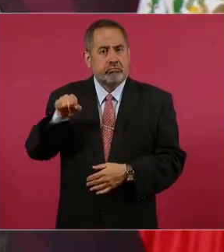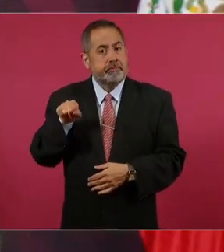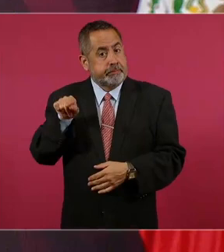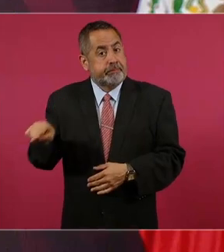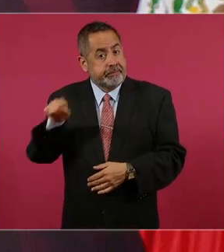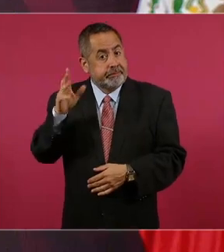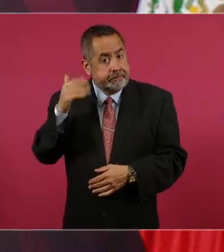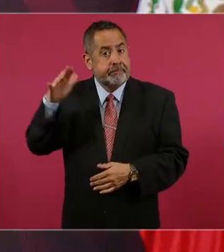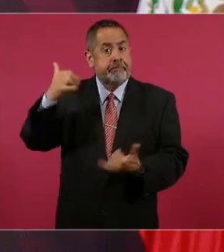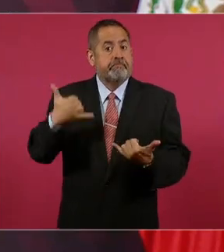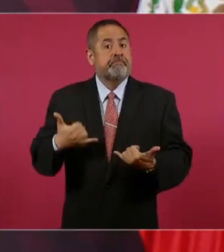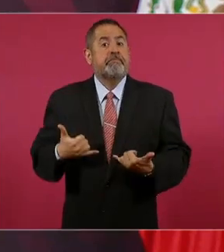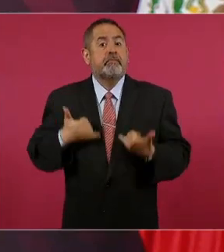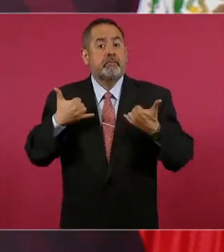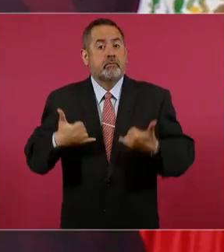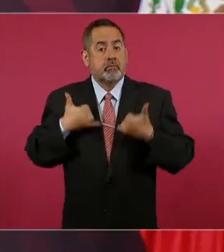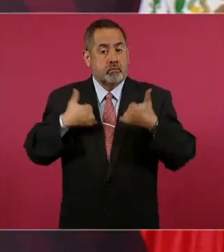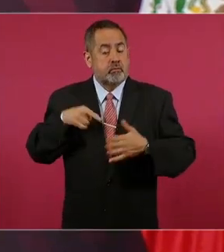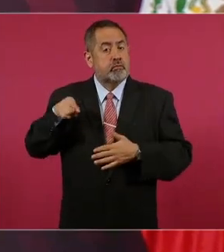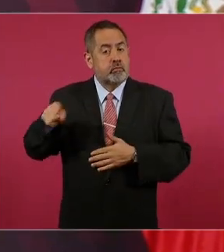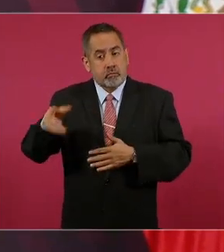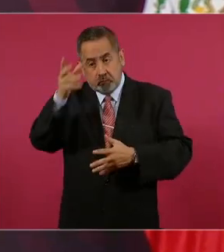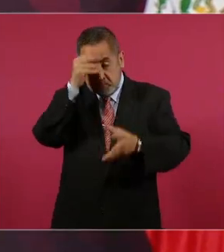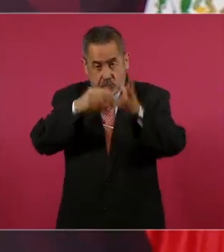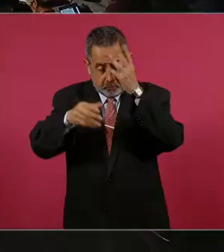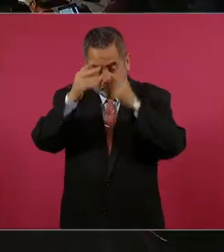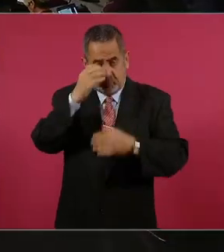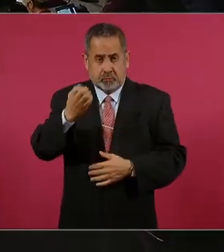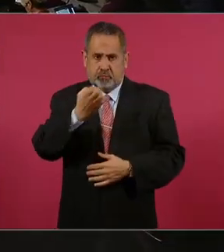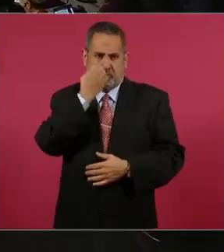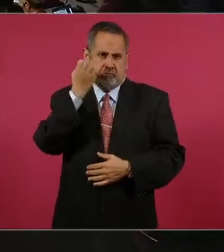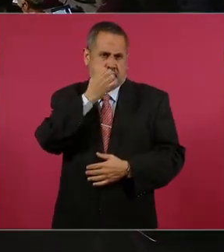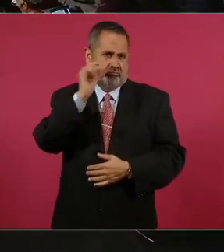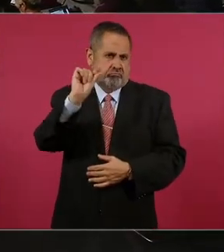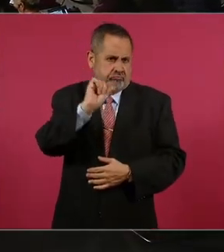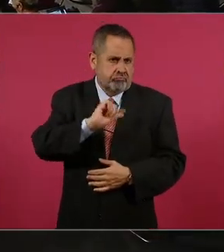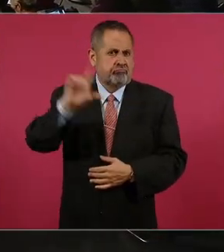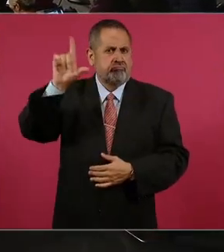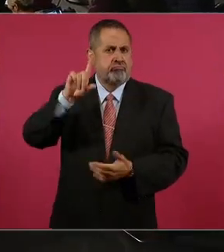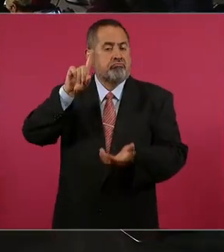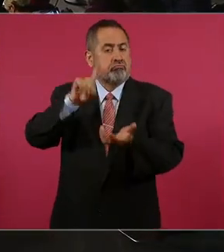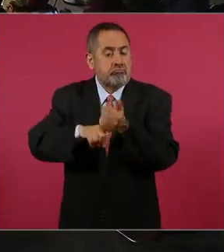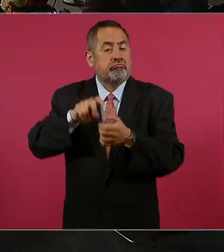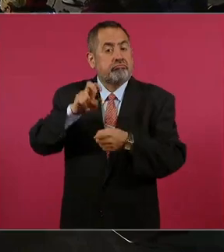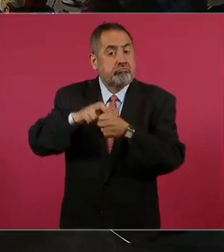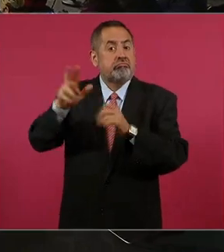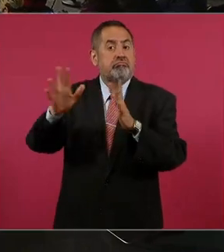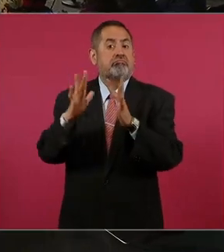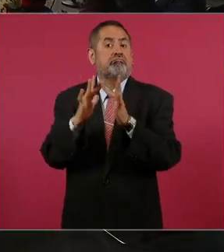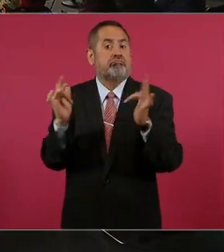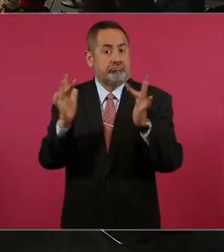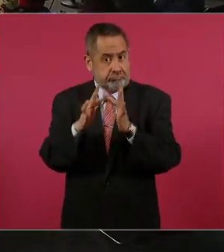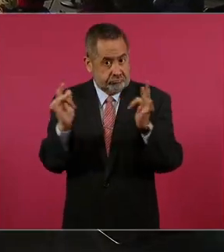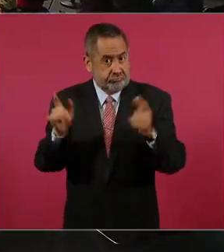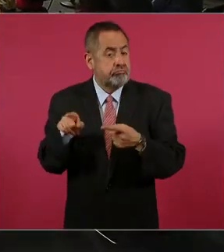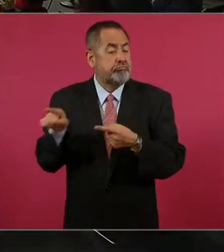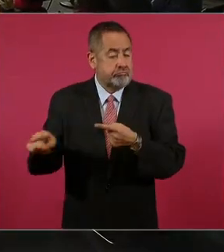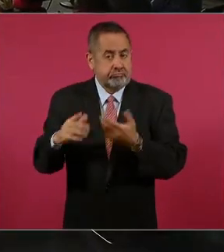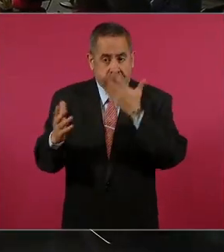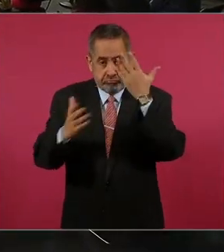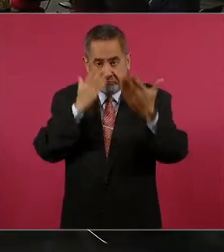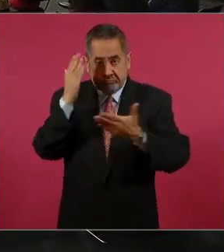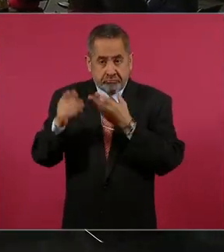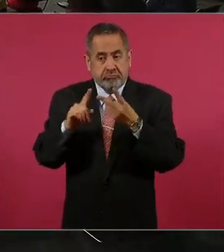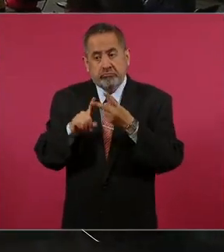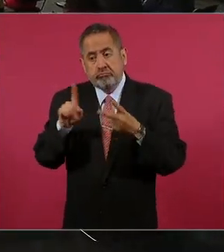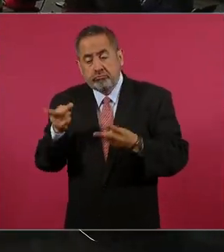se formó en la Escuela de Altos Estudios Comerciales en Francia y en la Universidad de